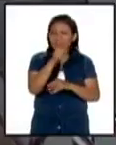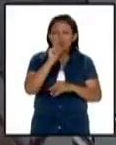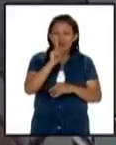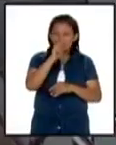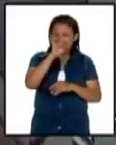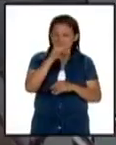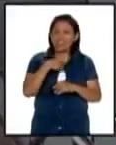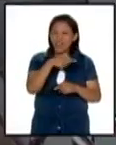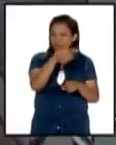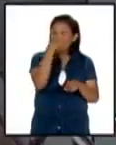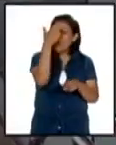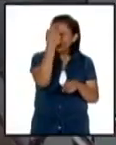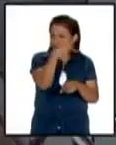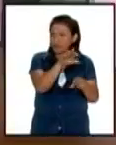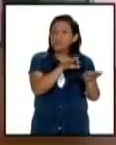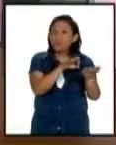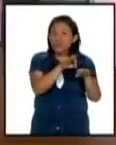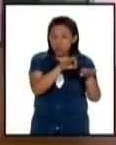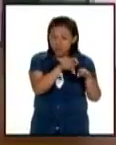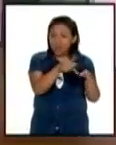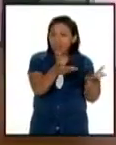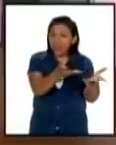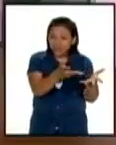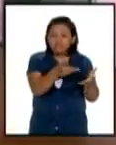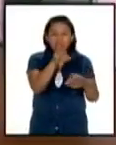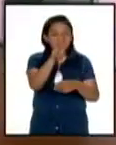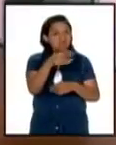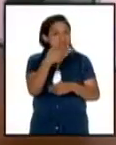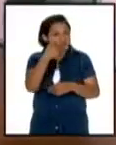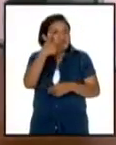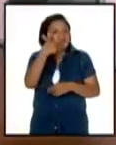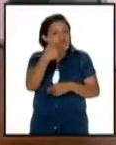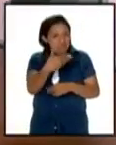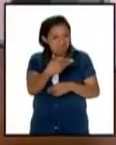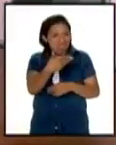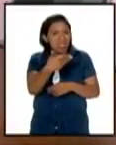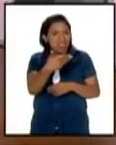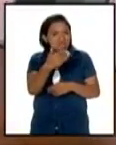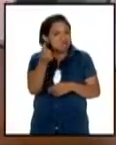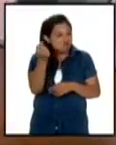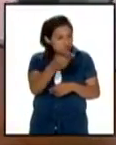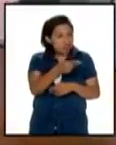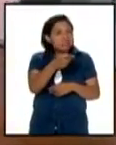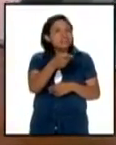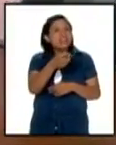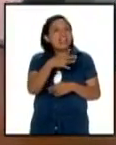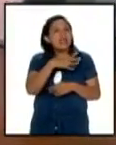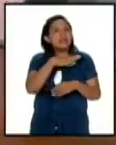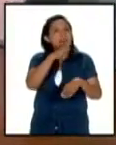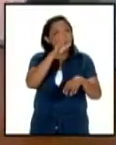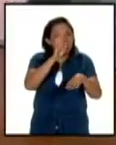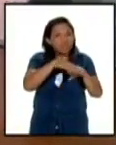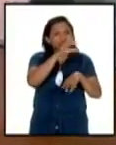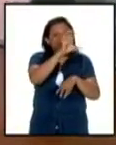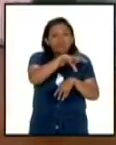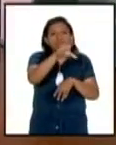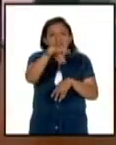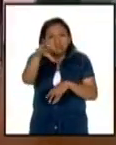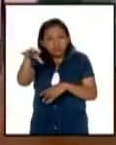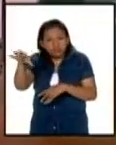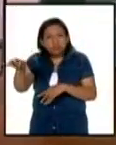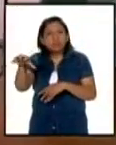de cerca también el trabajo que hacen, que es pues muy acertado y muy afortunado. Hay cada vez más espacios,